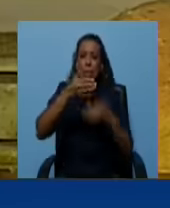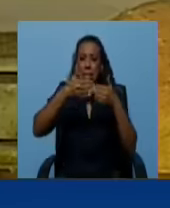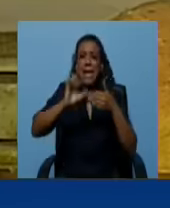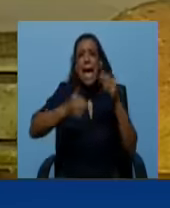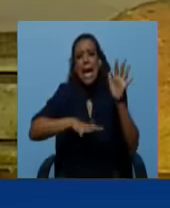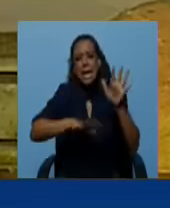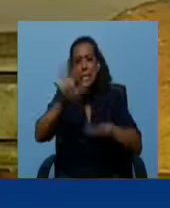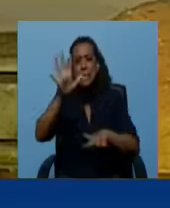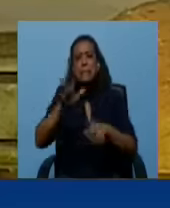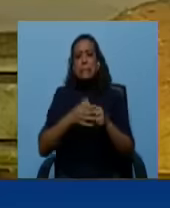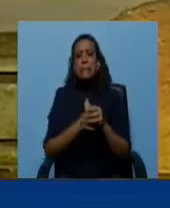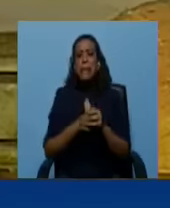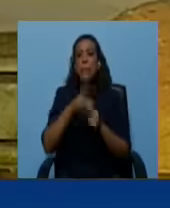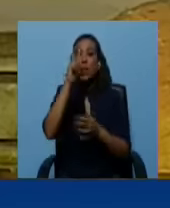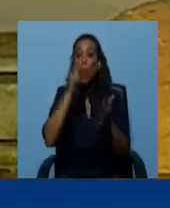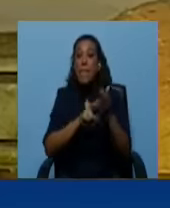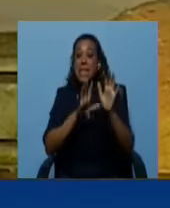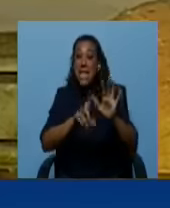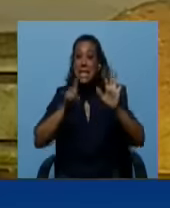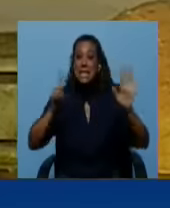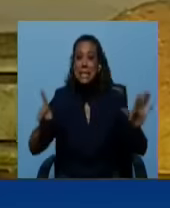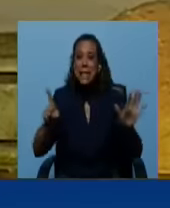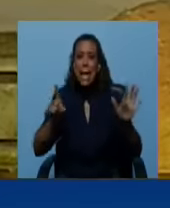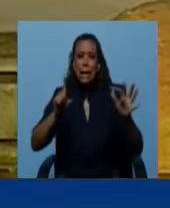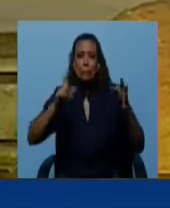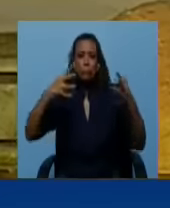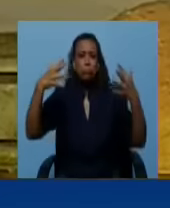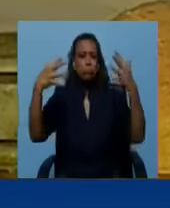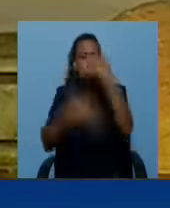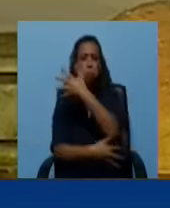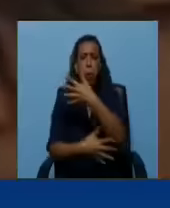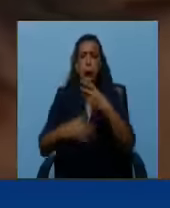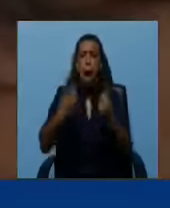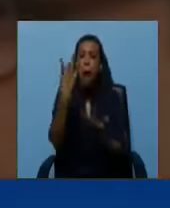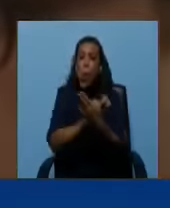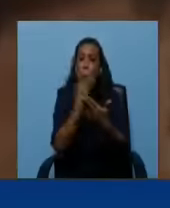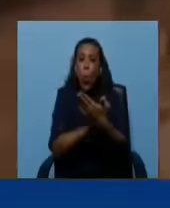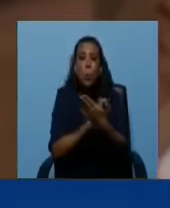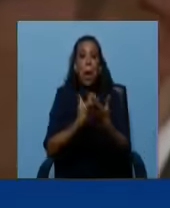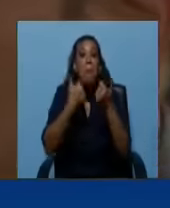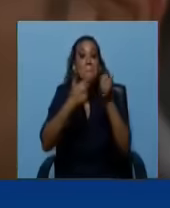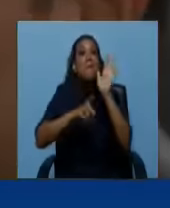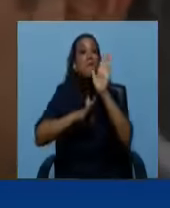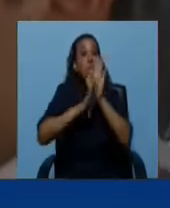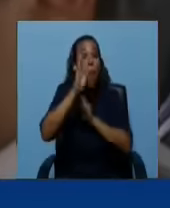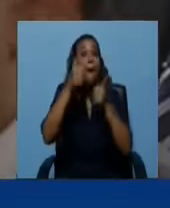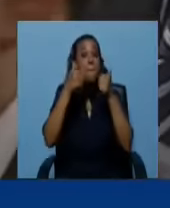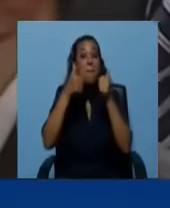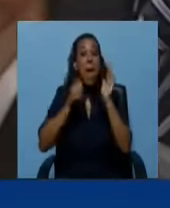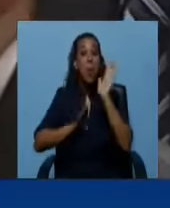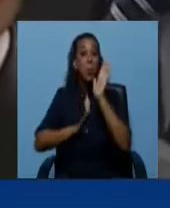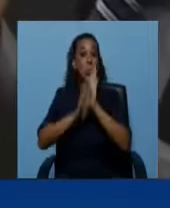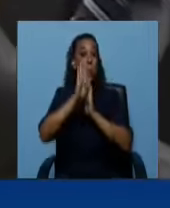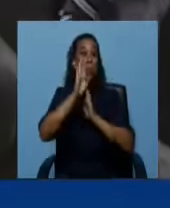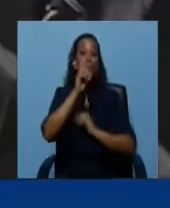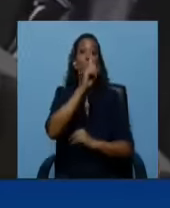2014-15 se descuadernó el aparato económico que había funcionado de una manera casi un